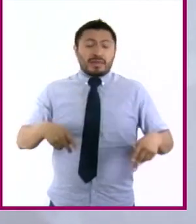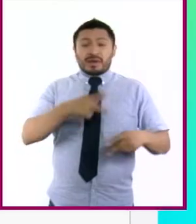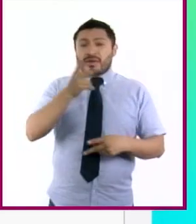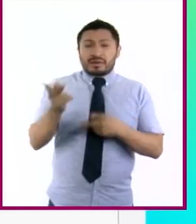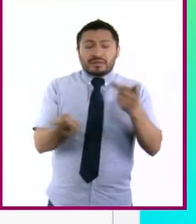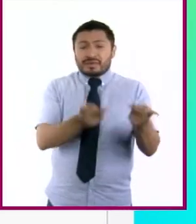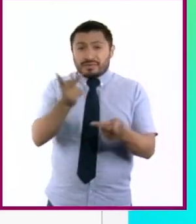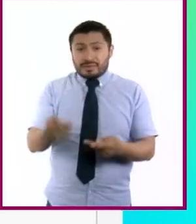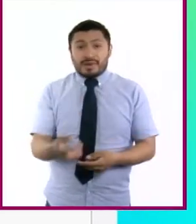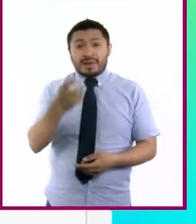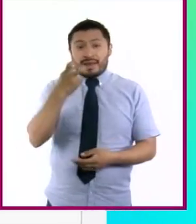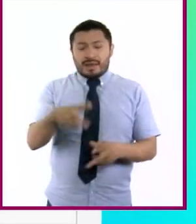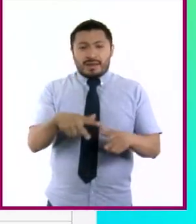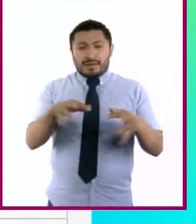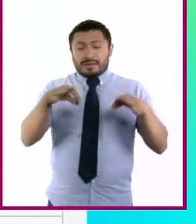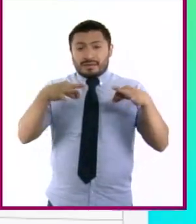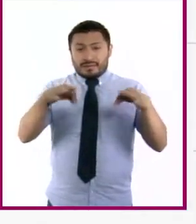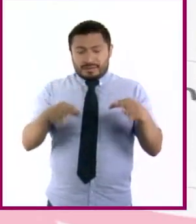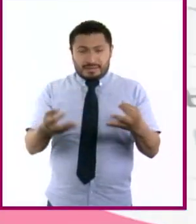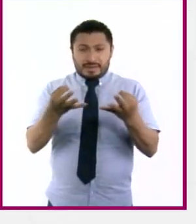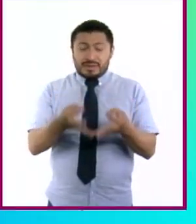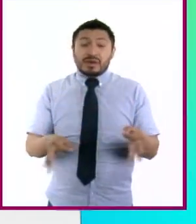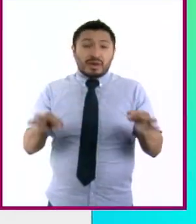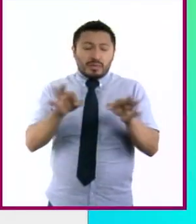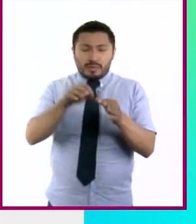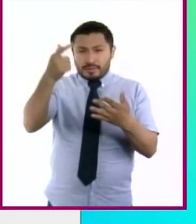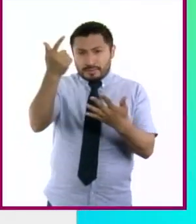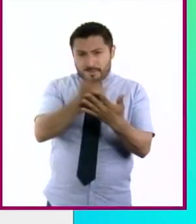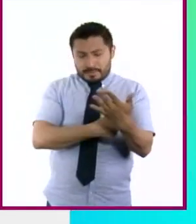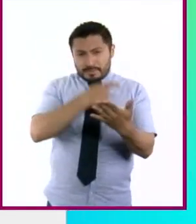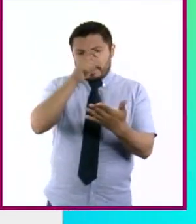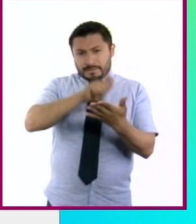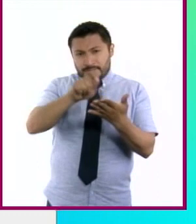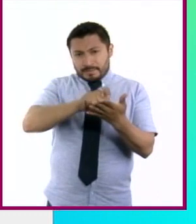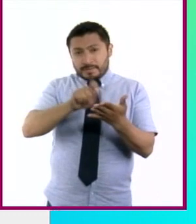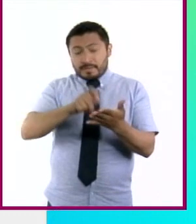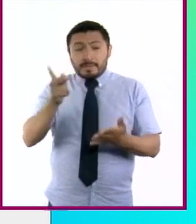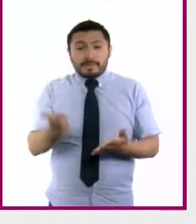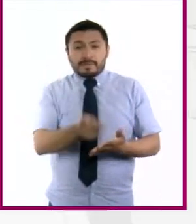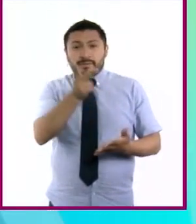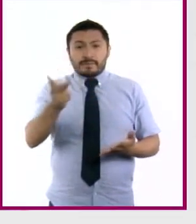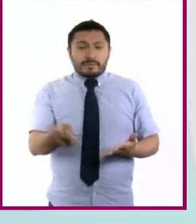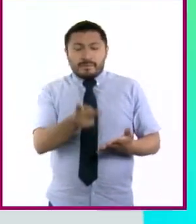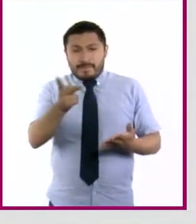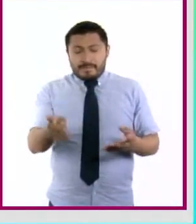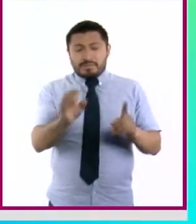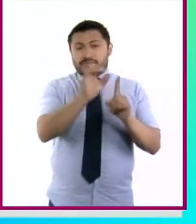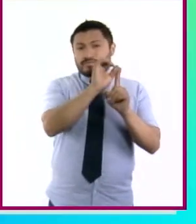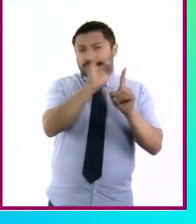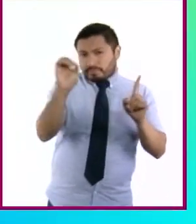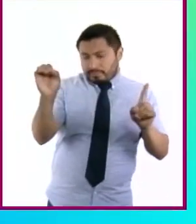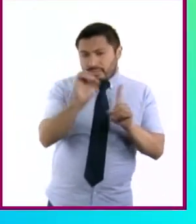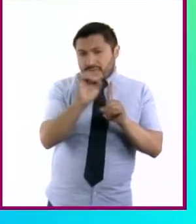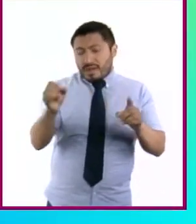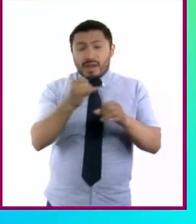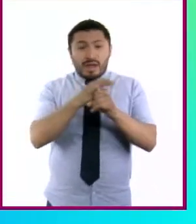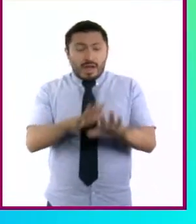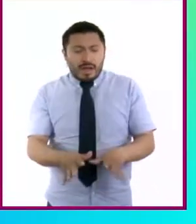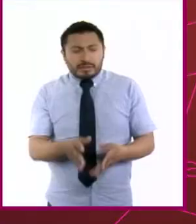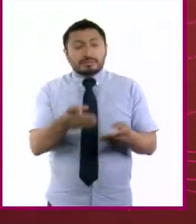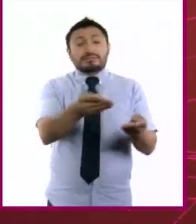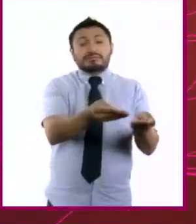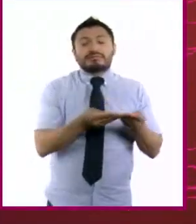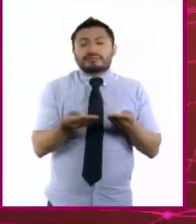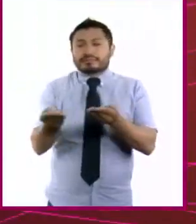instrumentos funcionan basándose en un formulario, que consiste en una serie de preguntas que van a recoger de forma organizada la información proporcionada por la